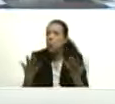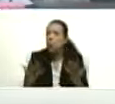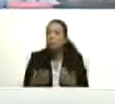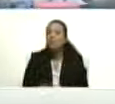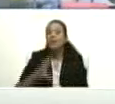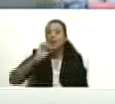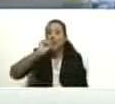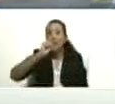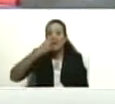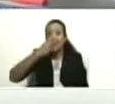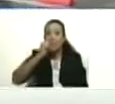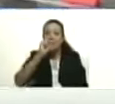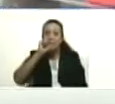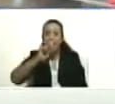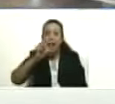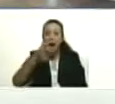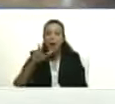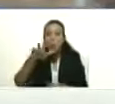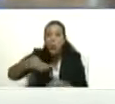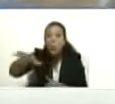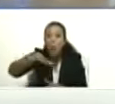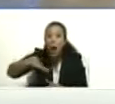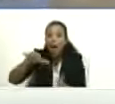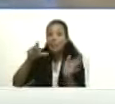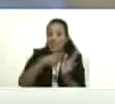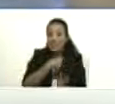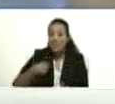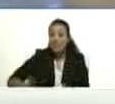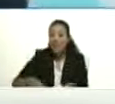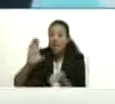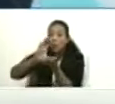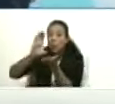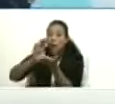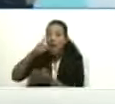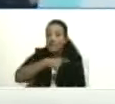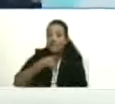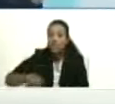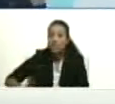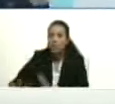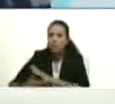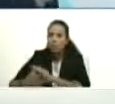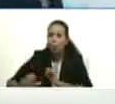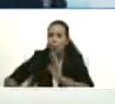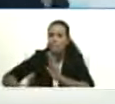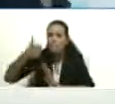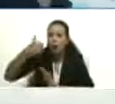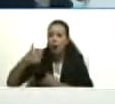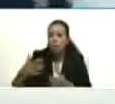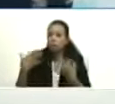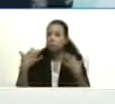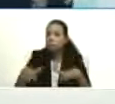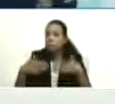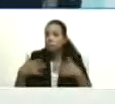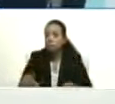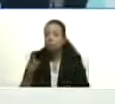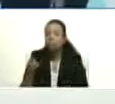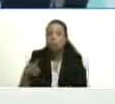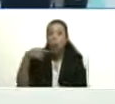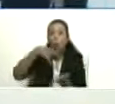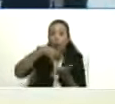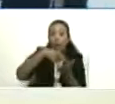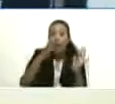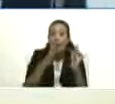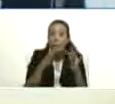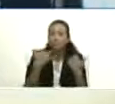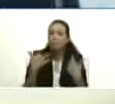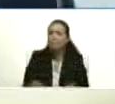Shanghái, una de las regiones más avanzadas y poderosas económica y tecnológicamente del mundo, con el estado Carabobo. Vamos